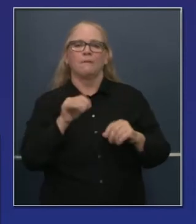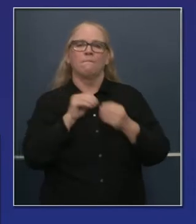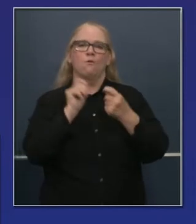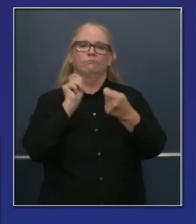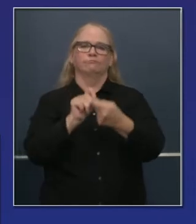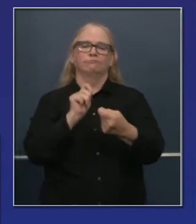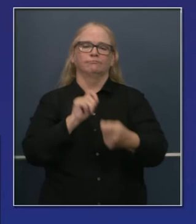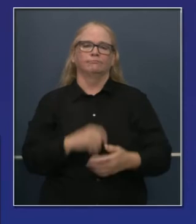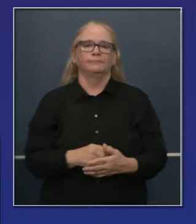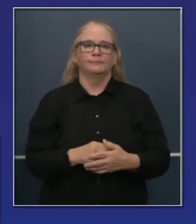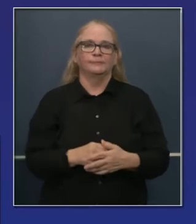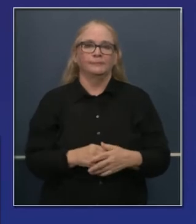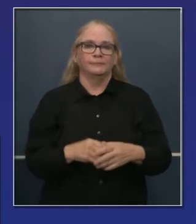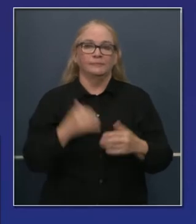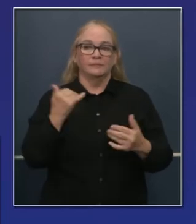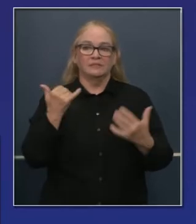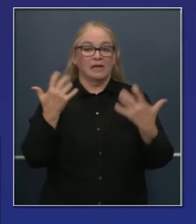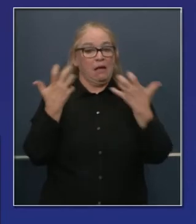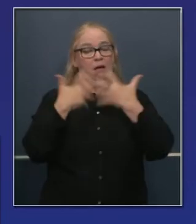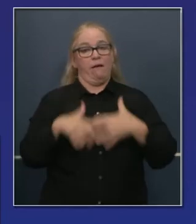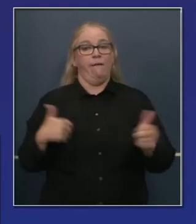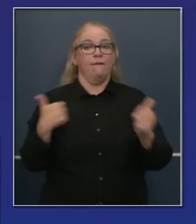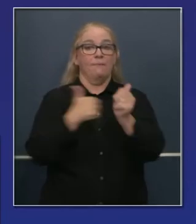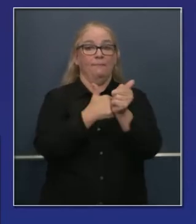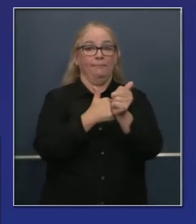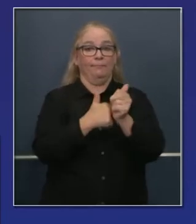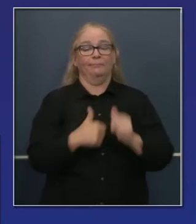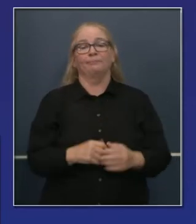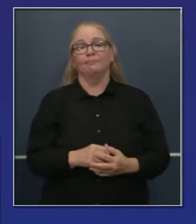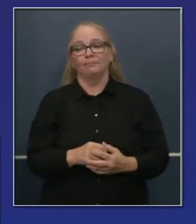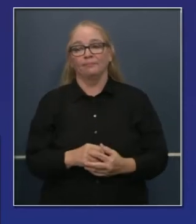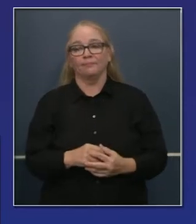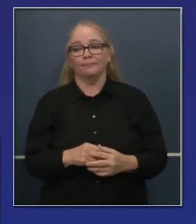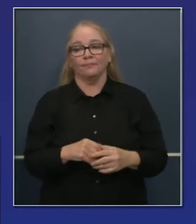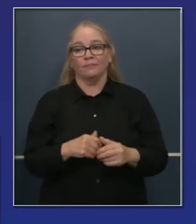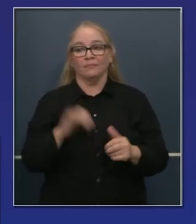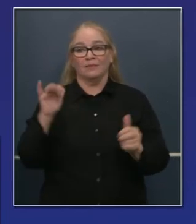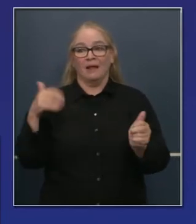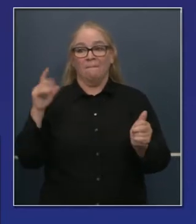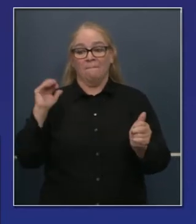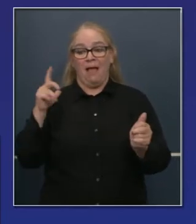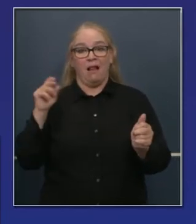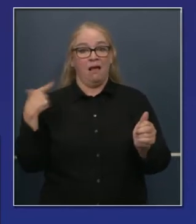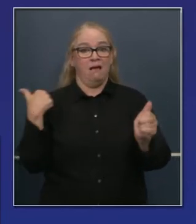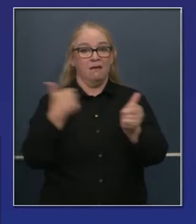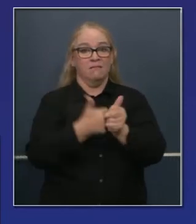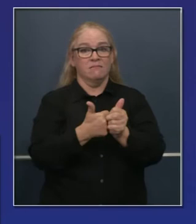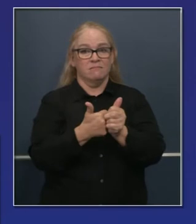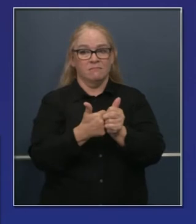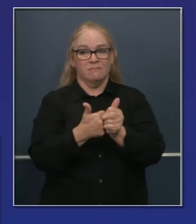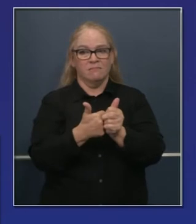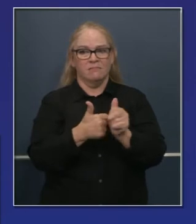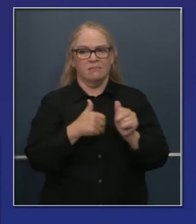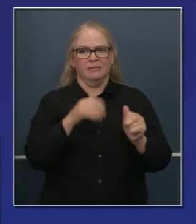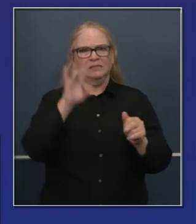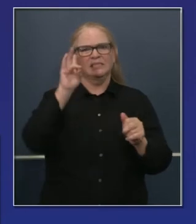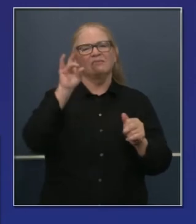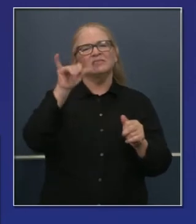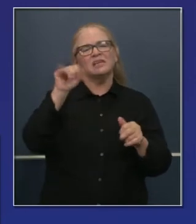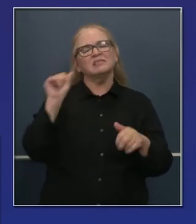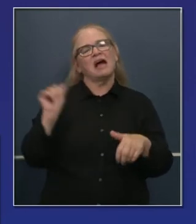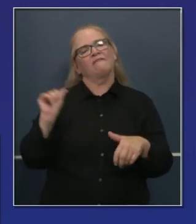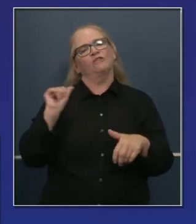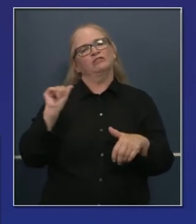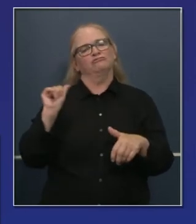emparejando y hemos reconciliado estos casos y esto es donde nos deja considerando los casos retrasados son